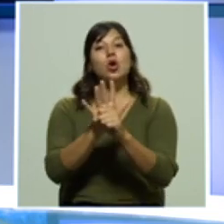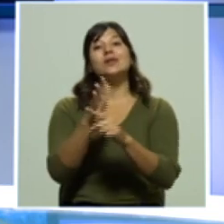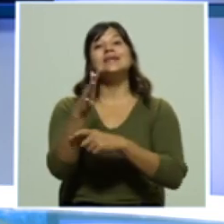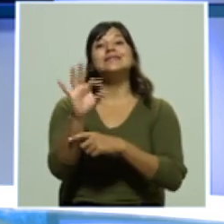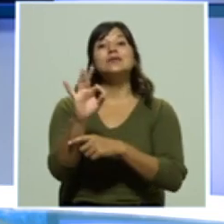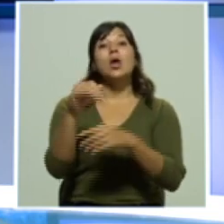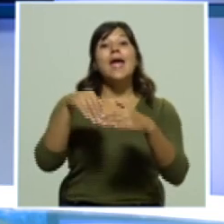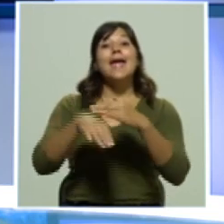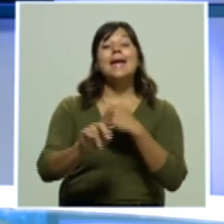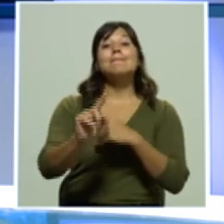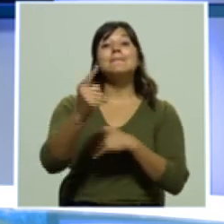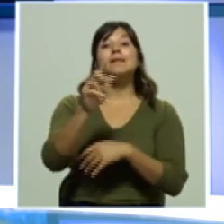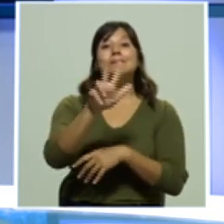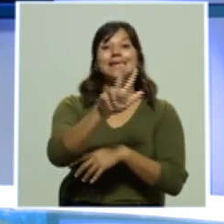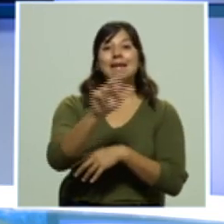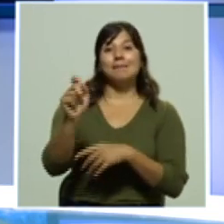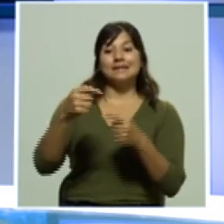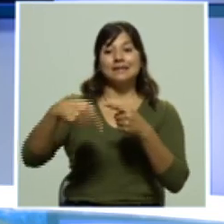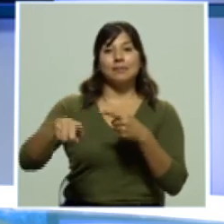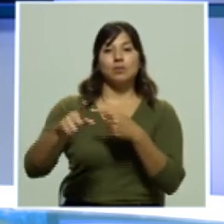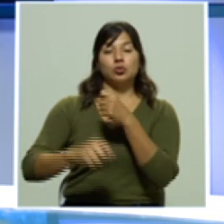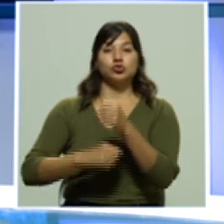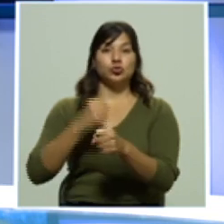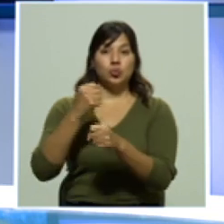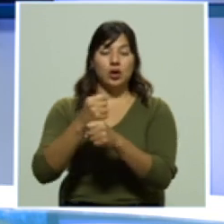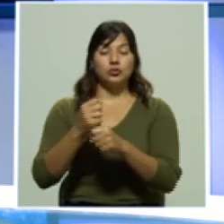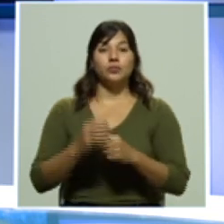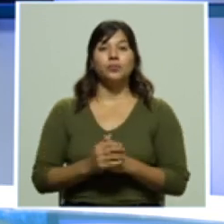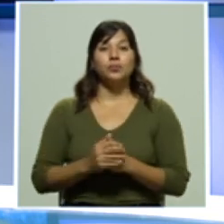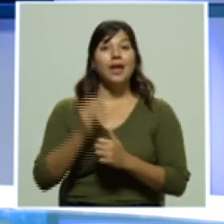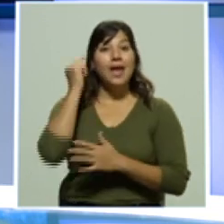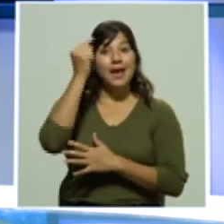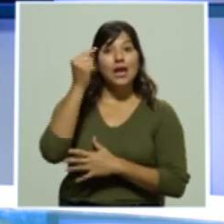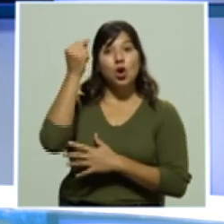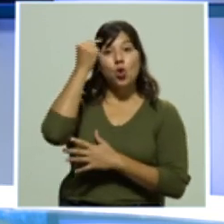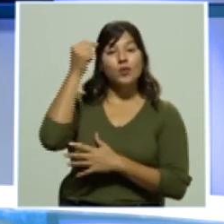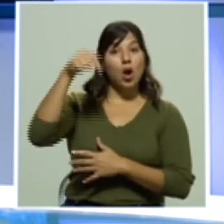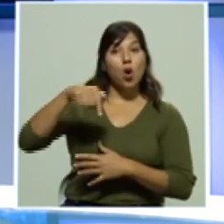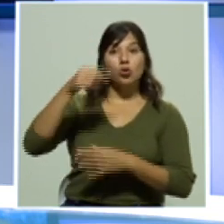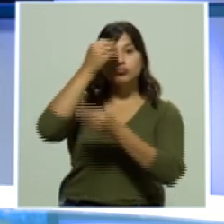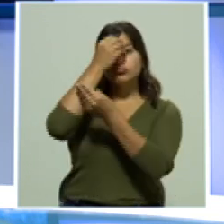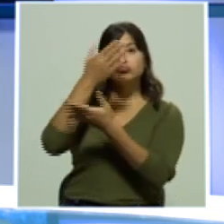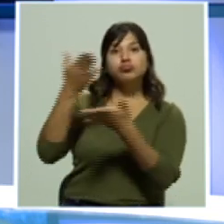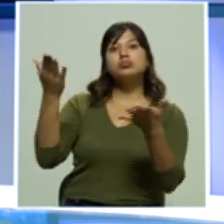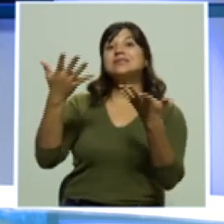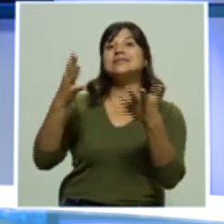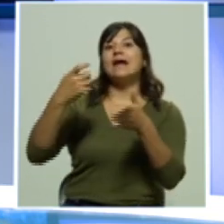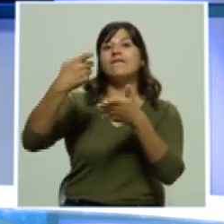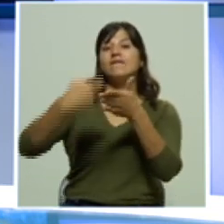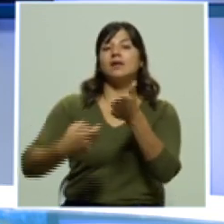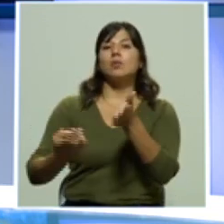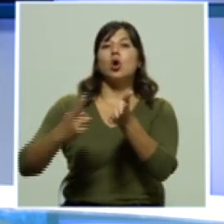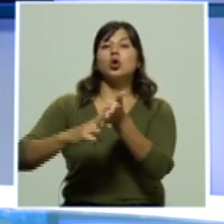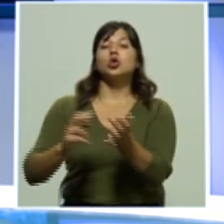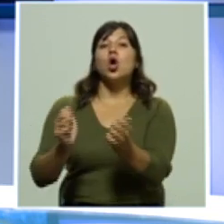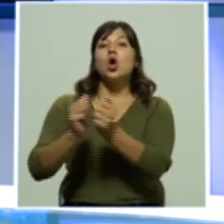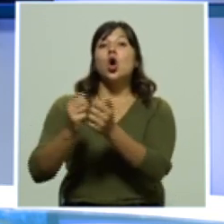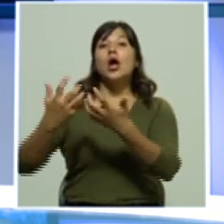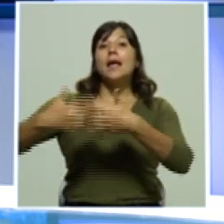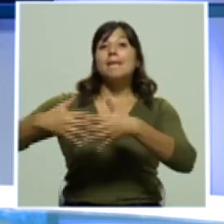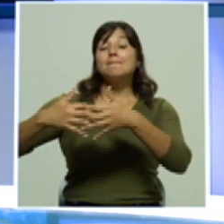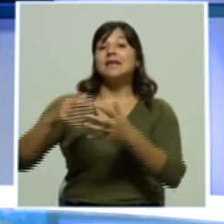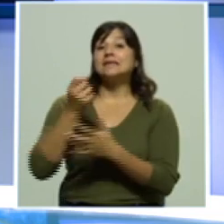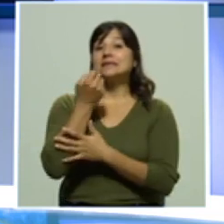primer trimestre del año próximo. El gobierno anunció hoy la firma de un contrato con la